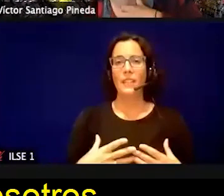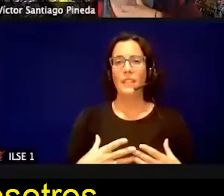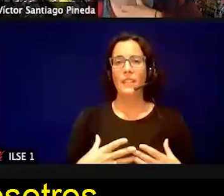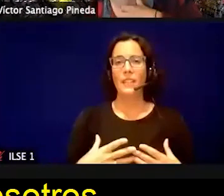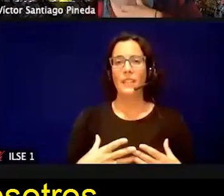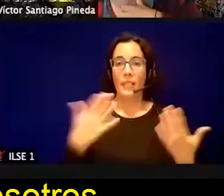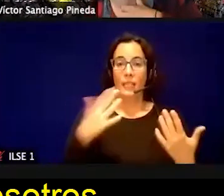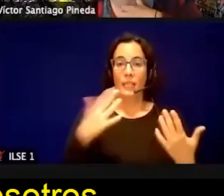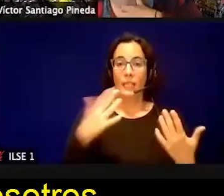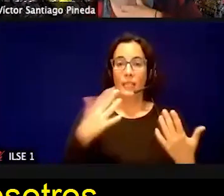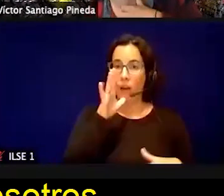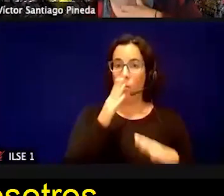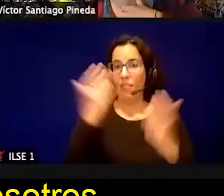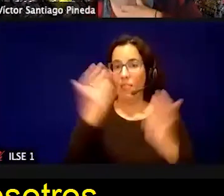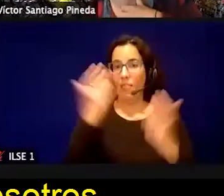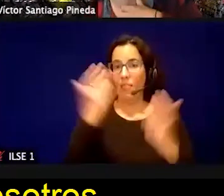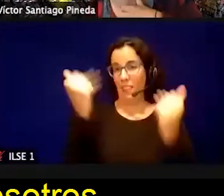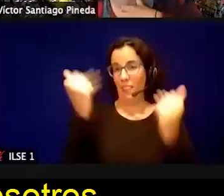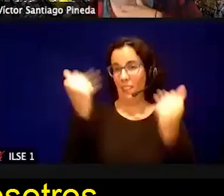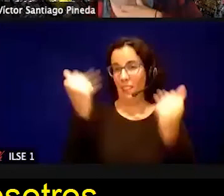de despedirnos,